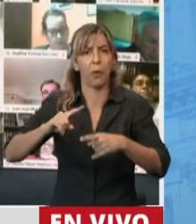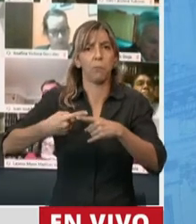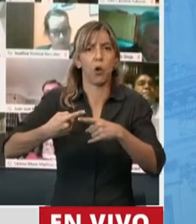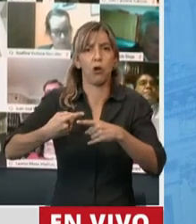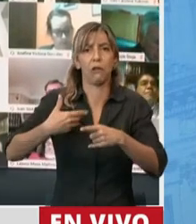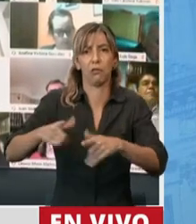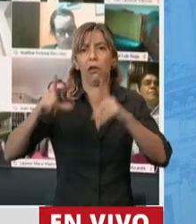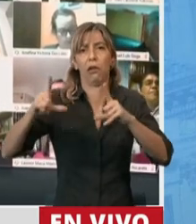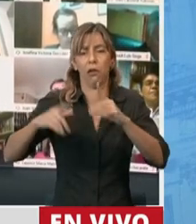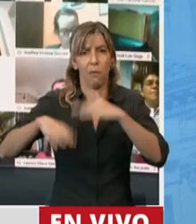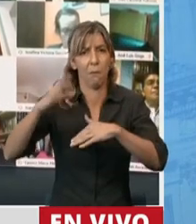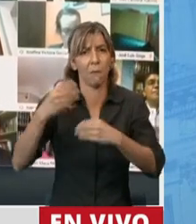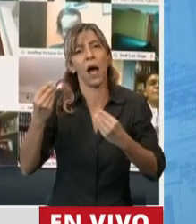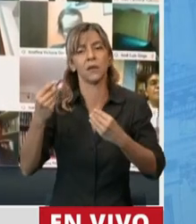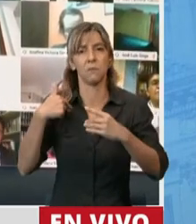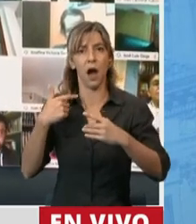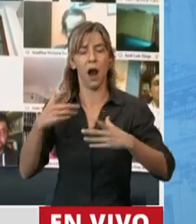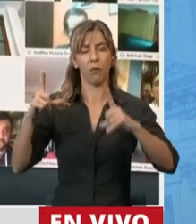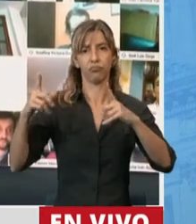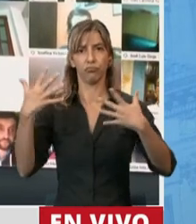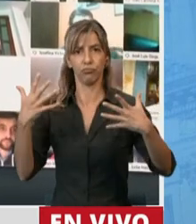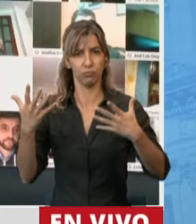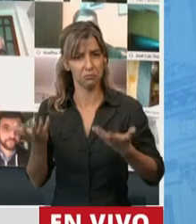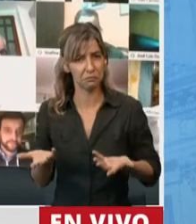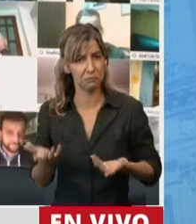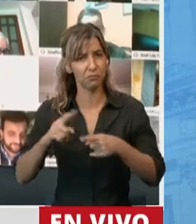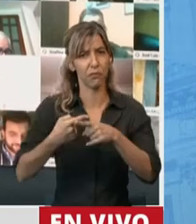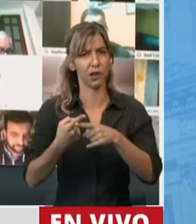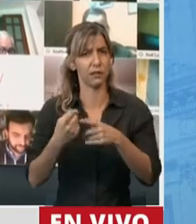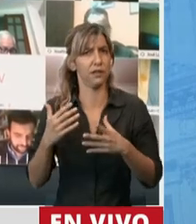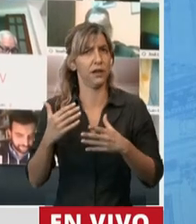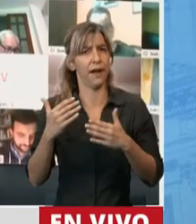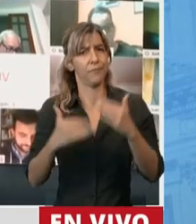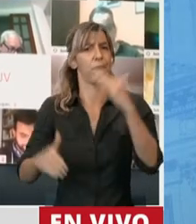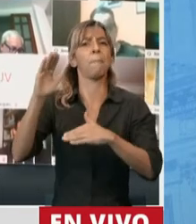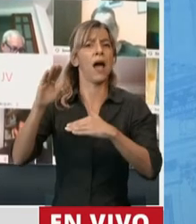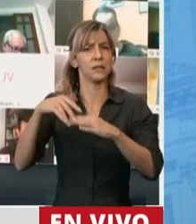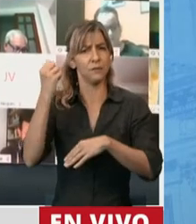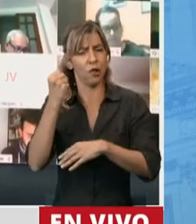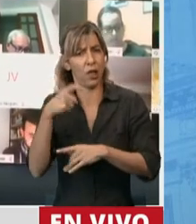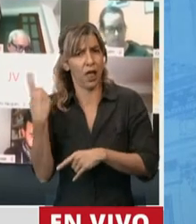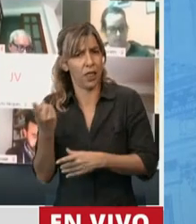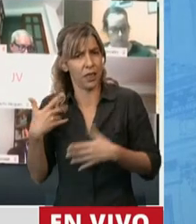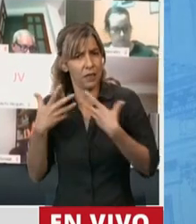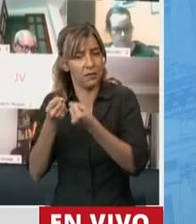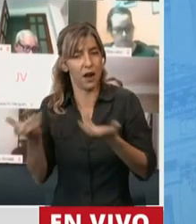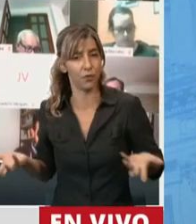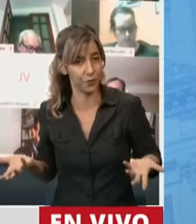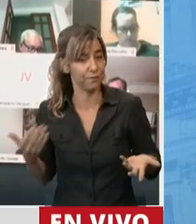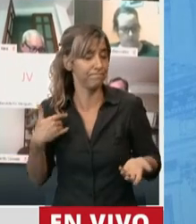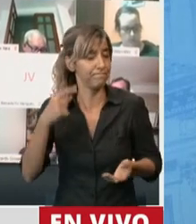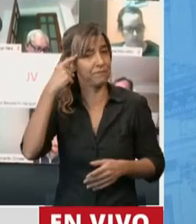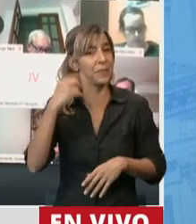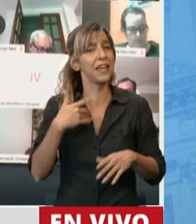políticamente. La verdad, mire, presidente, se ha viralizado a través de las redes una frase que supuestamente le pertenecía al libro La Peste de Albert